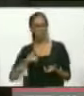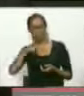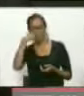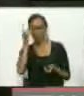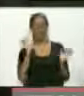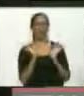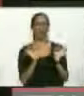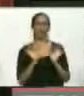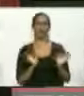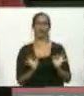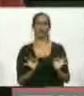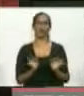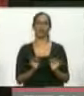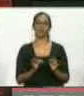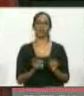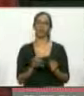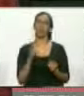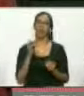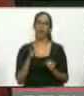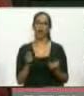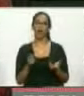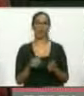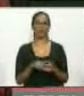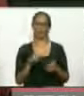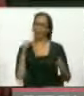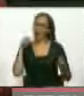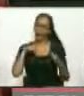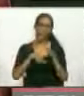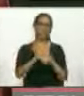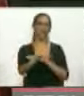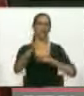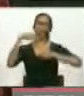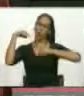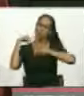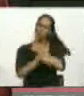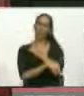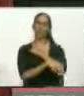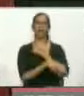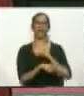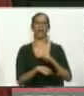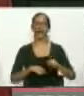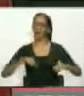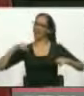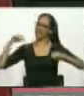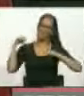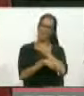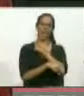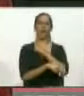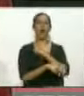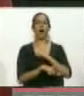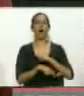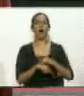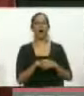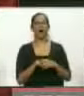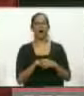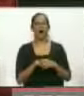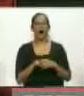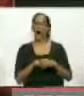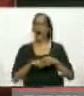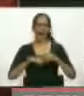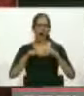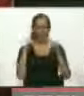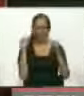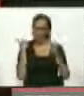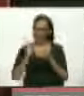permitiera disminuir el dolor sino que entrando realmente se alce la tierra el